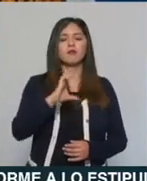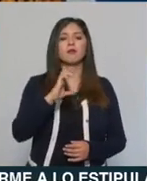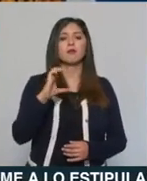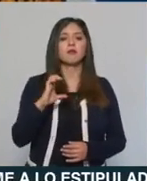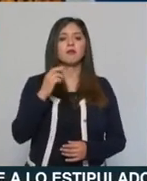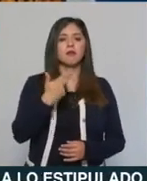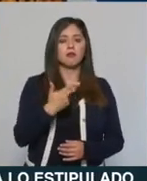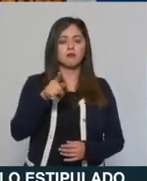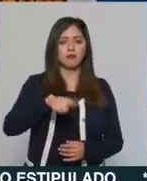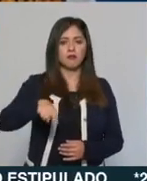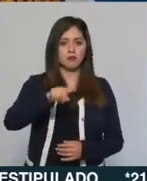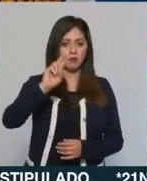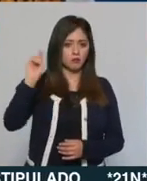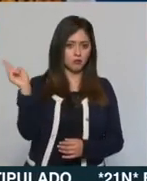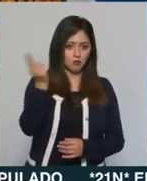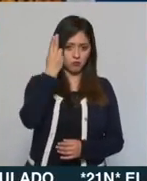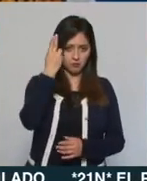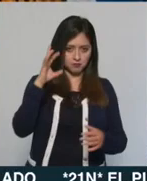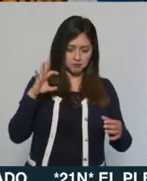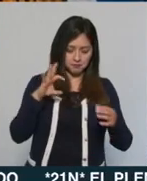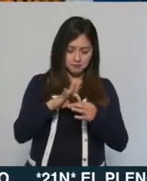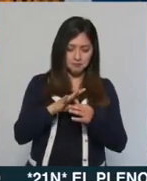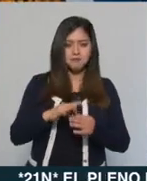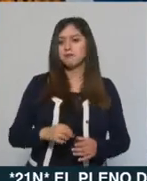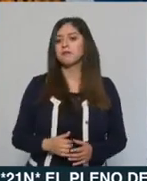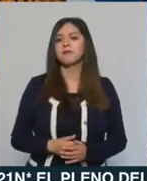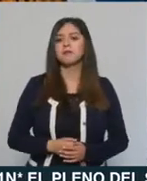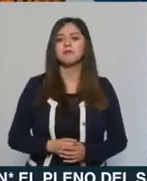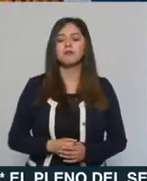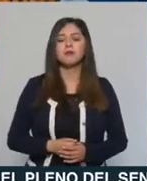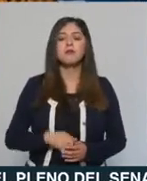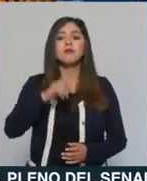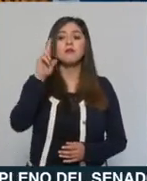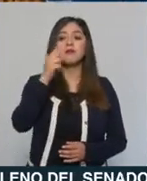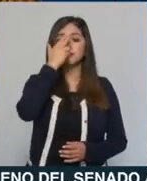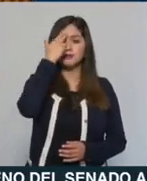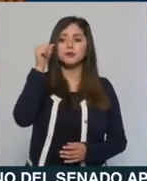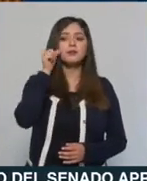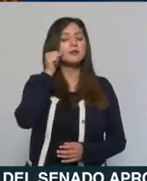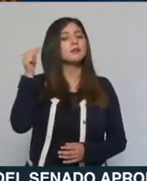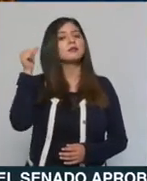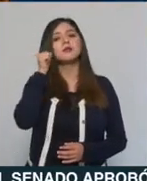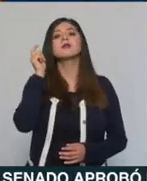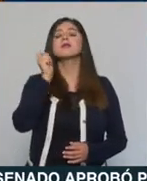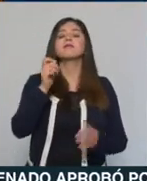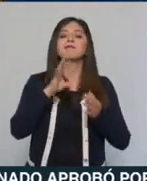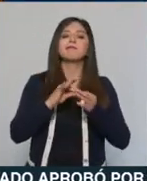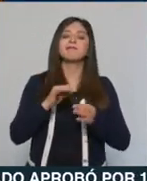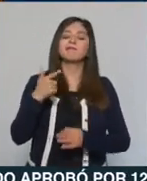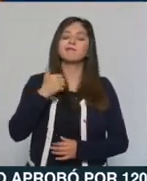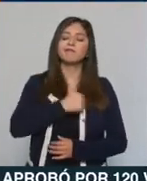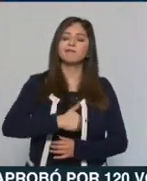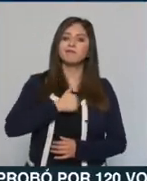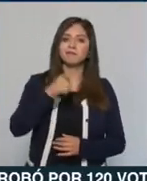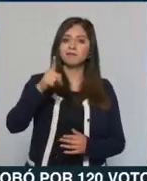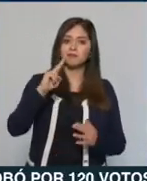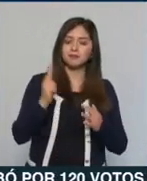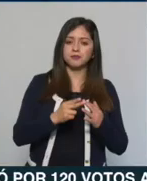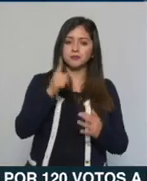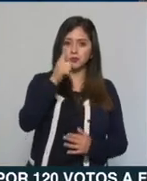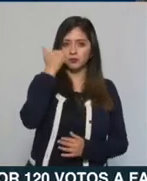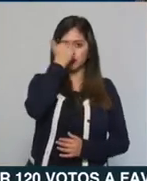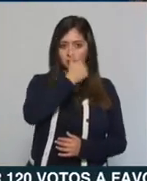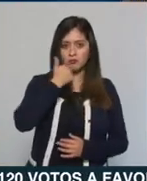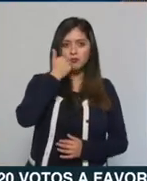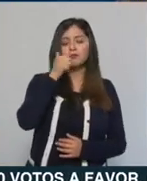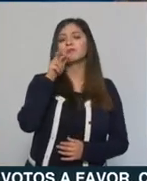de la Universidad Nacional Autónoma de México. Recordemos que el día de ayer se registró el lamentable asesinato de una alumna